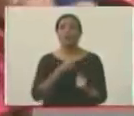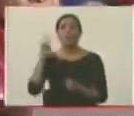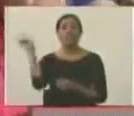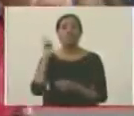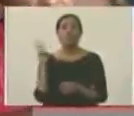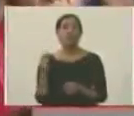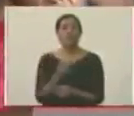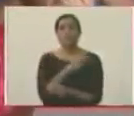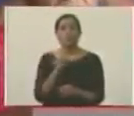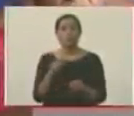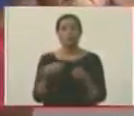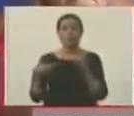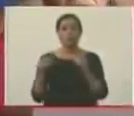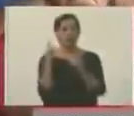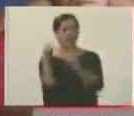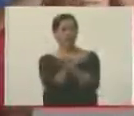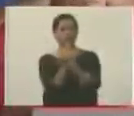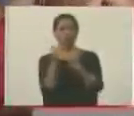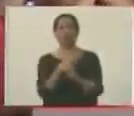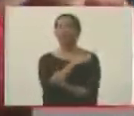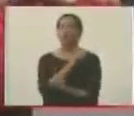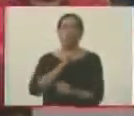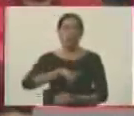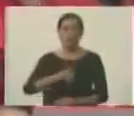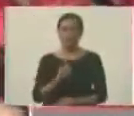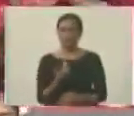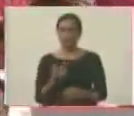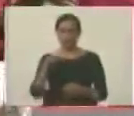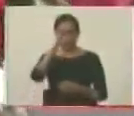poder por ninguna vía, digamos.